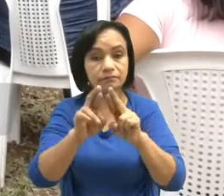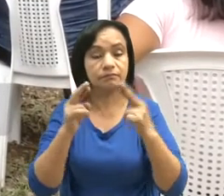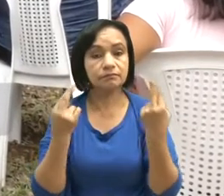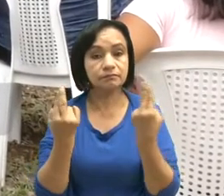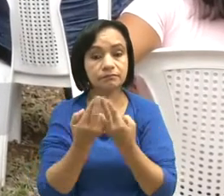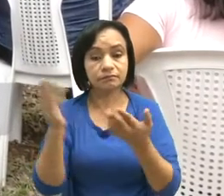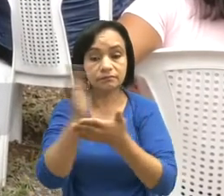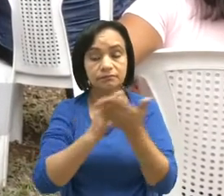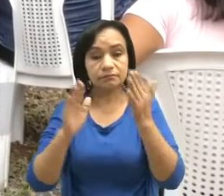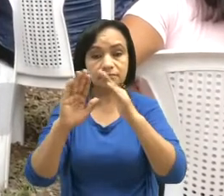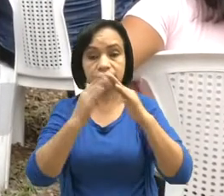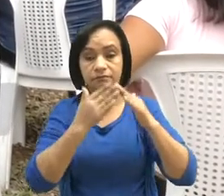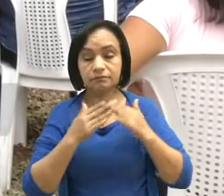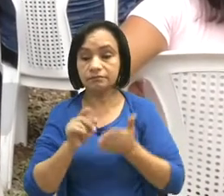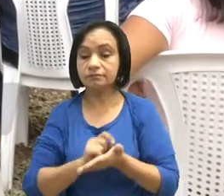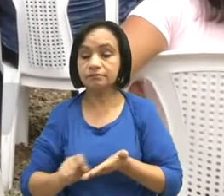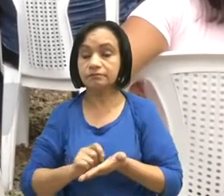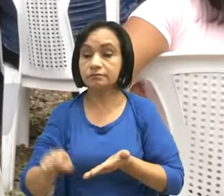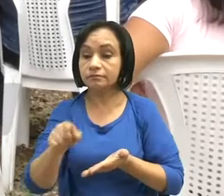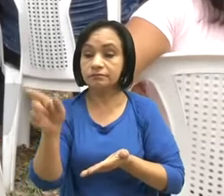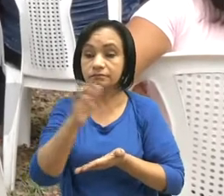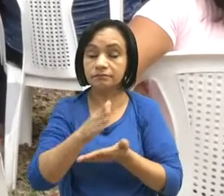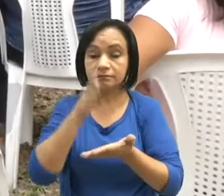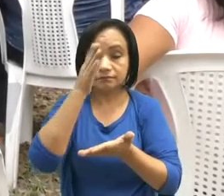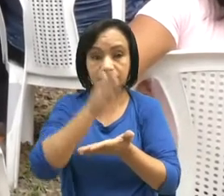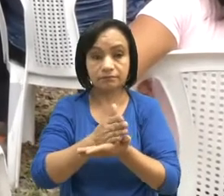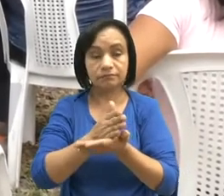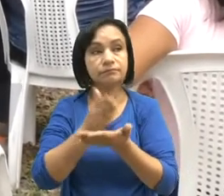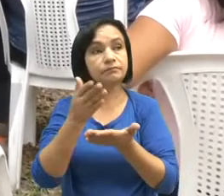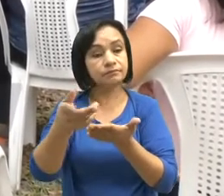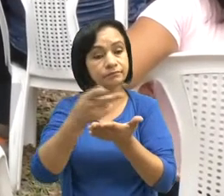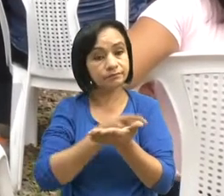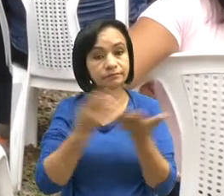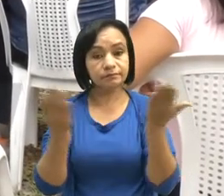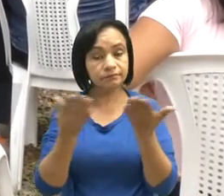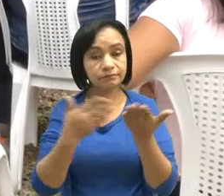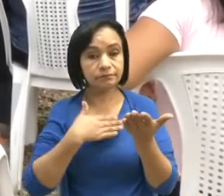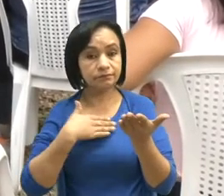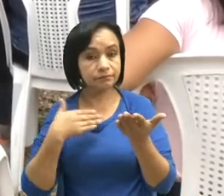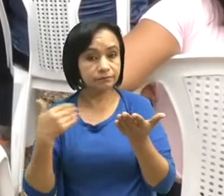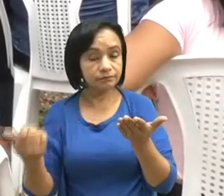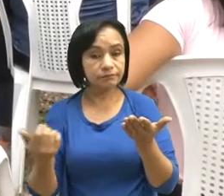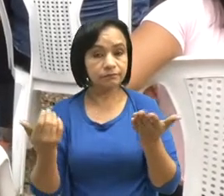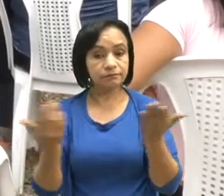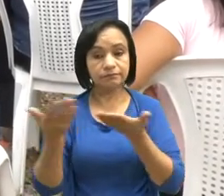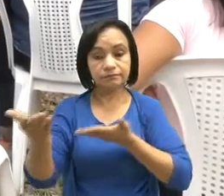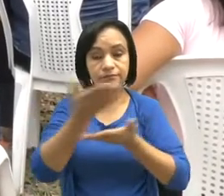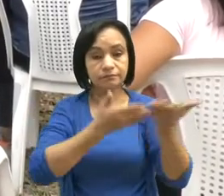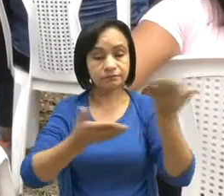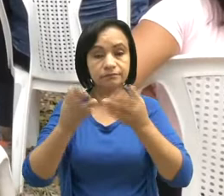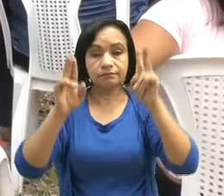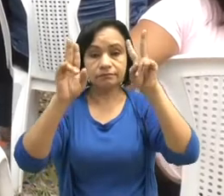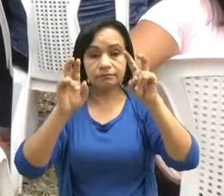algunos barrios para ir tomando algunas decisiones alrededor del proyecto, cómo ejecutarlo mejor, pero además compartiendo temas